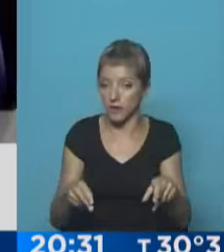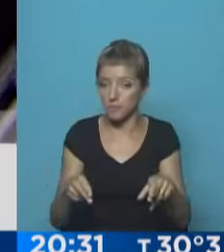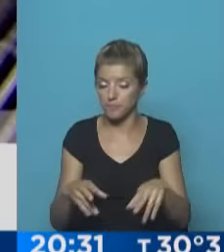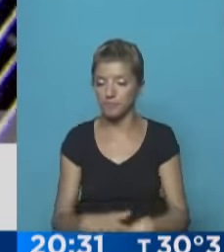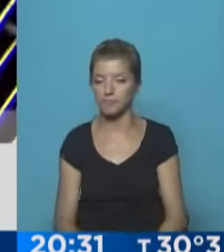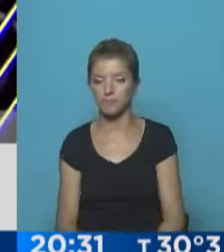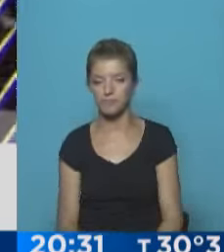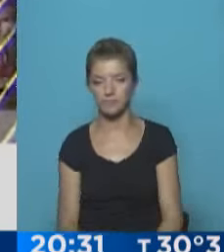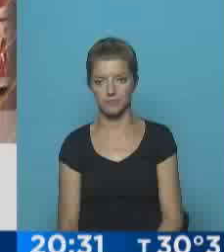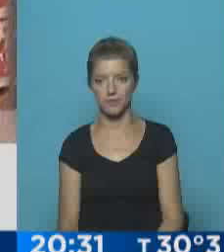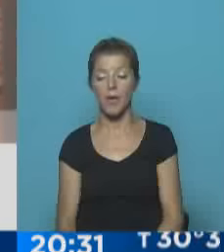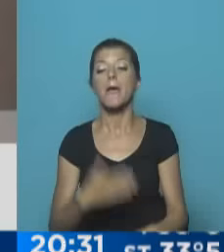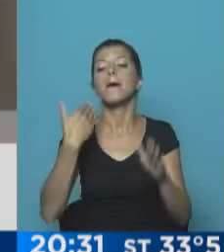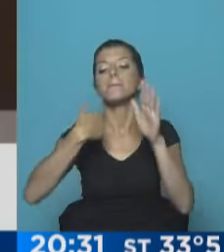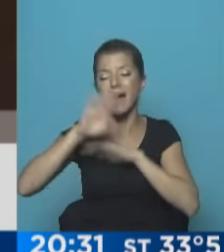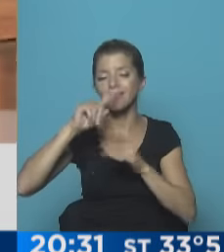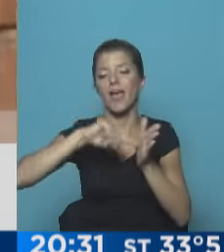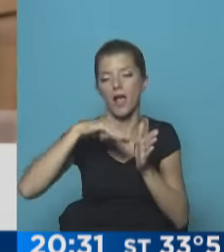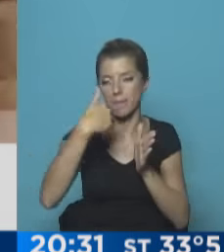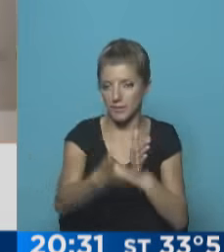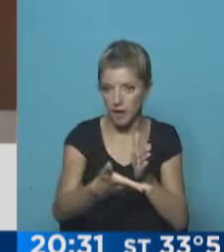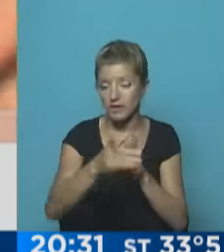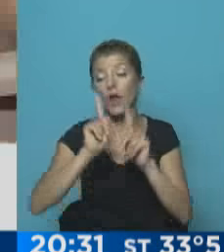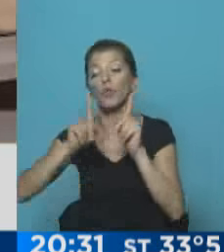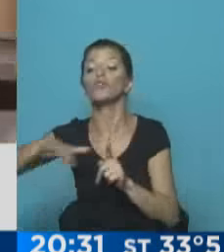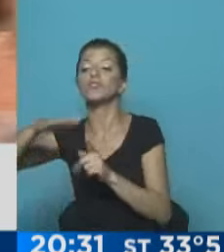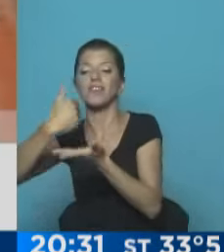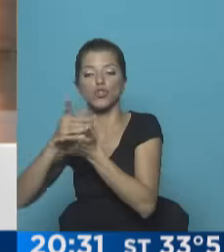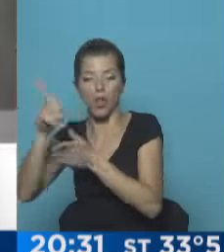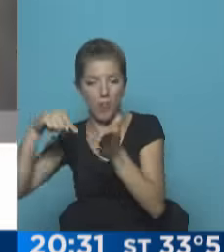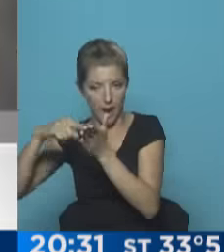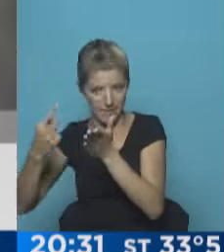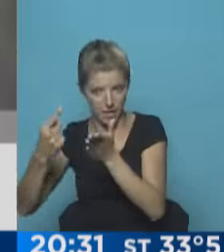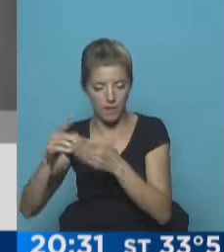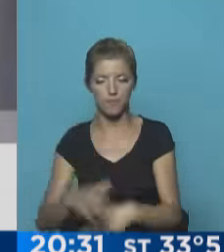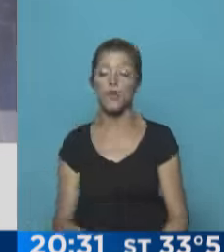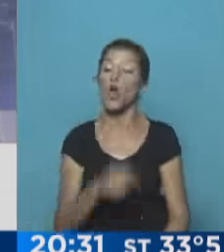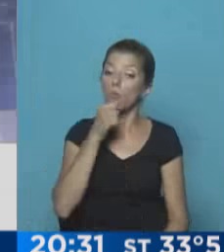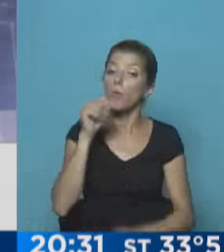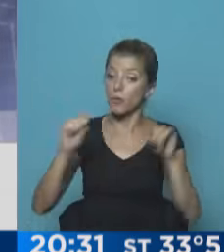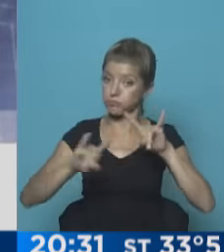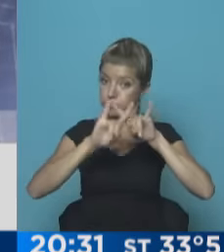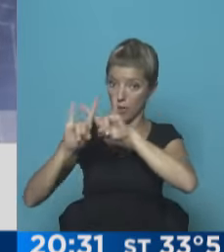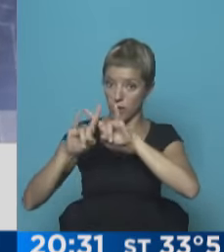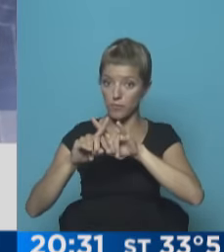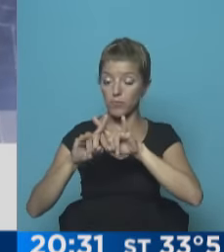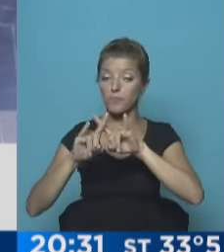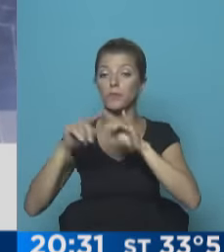en el ámbito del Gran Buenos Aires y en algunos lugares de la capital federal. Uno puede entrar a la página web del ENRE,